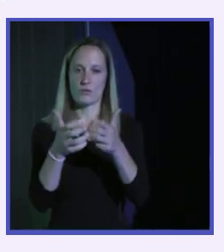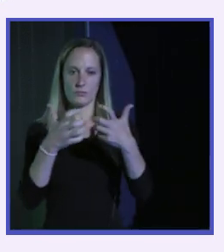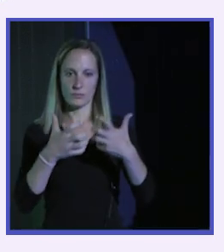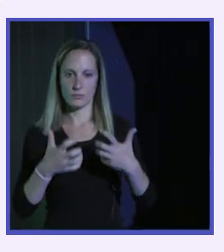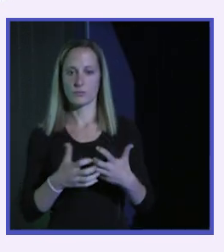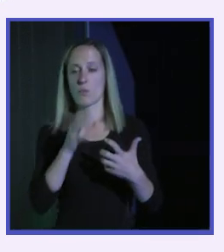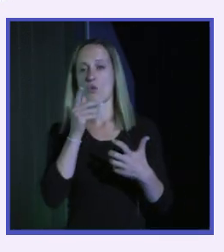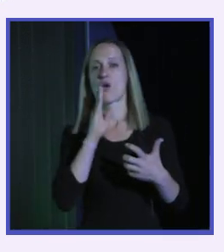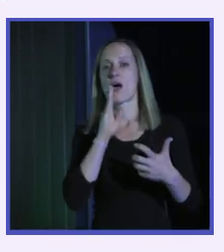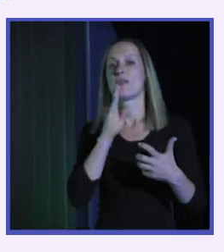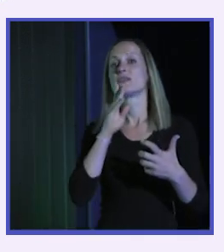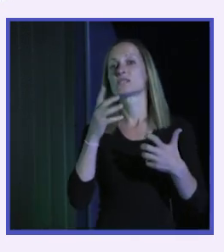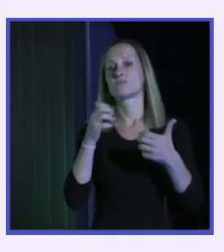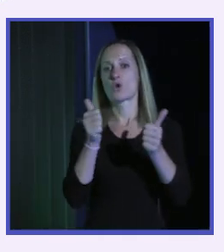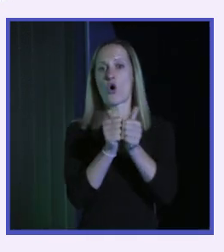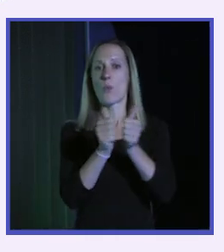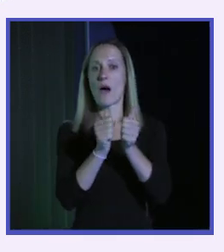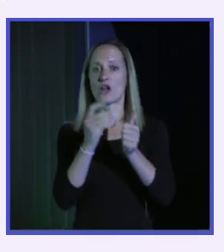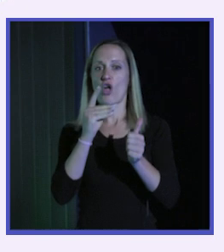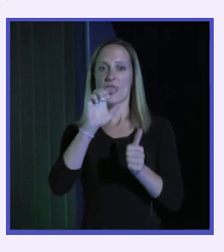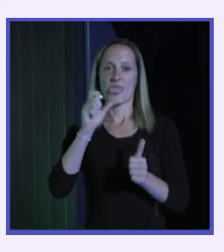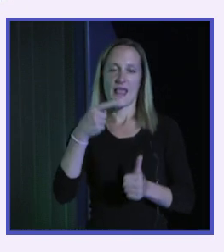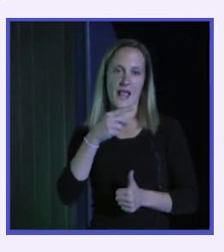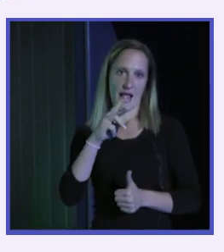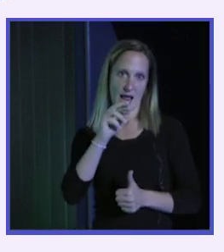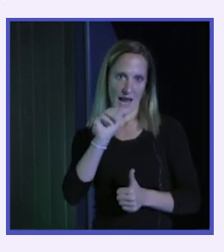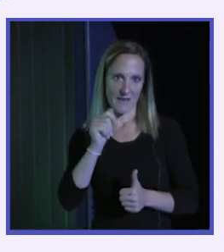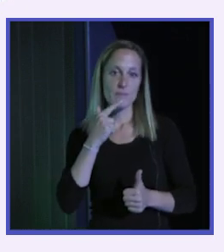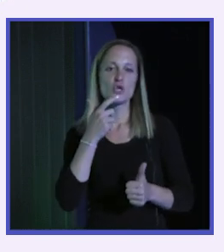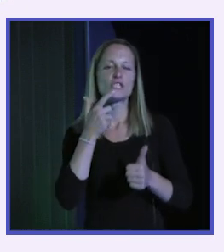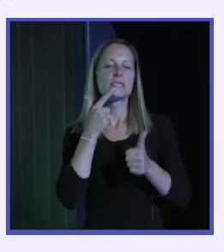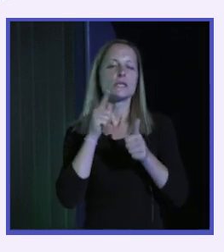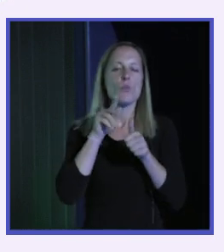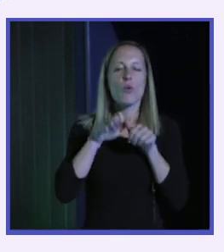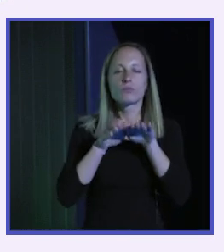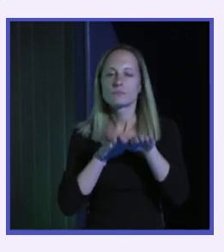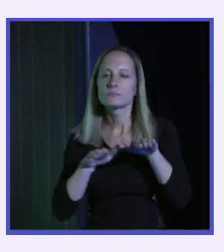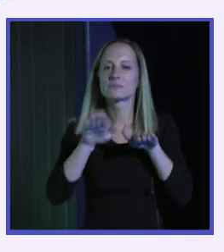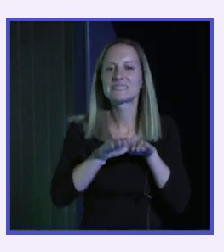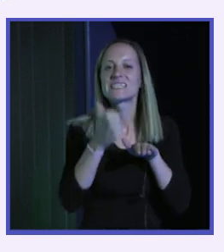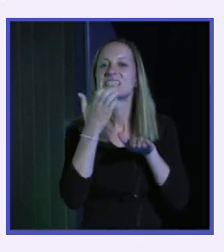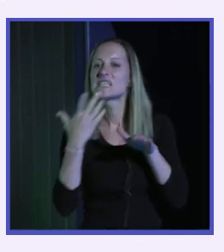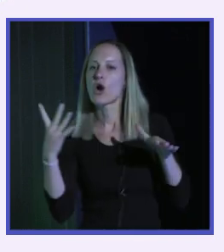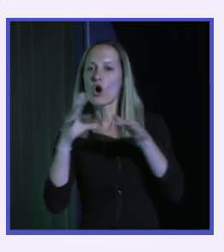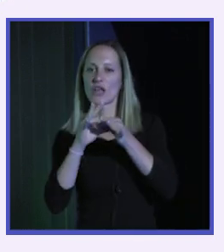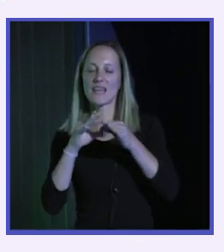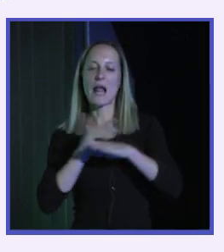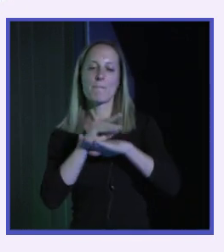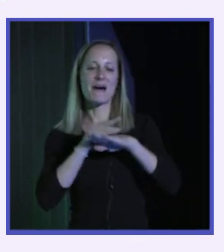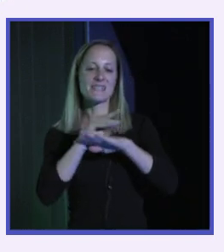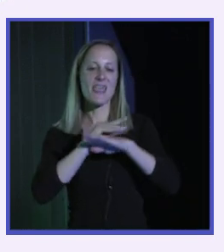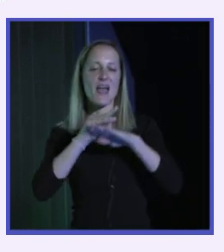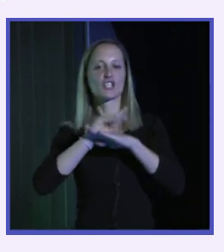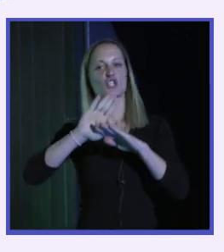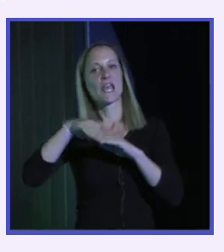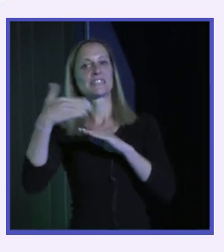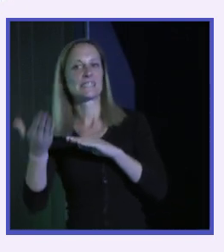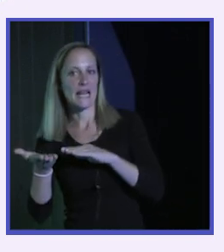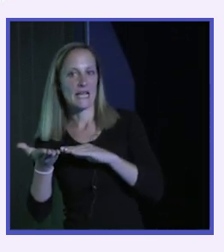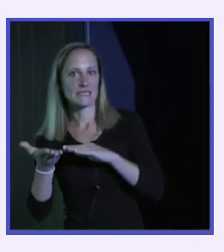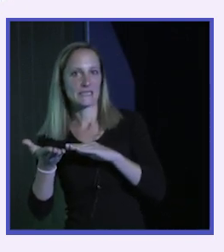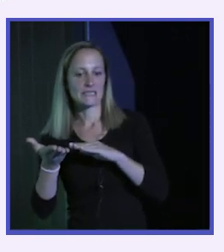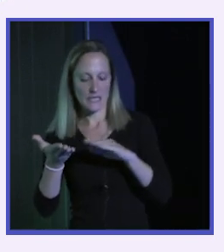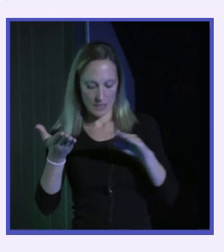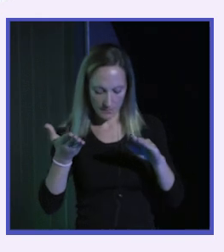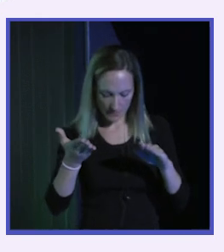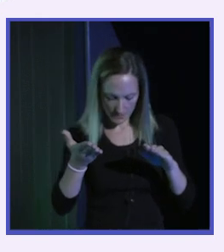de Graph, vale, y si queremos que vaya un pasito más allá, si queremos que se conecte a bases de datos externas, en ese caso